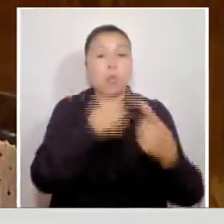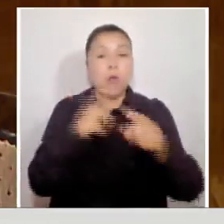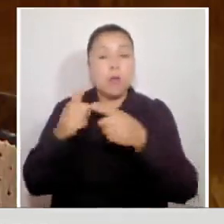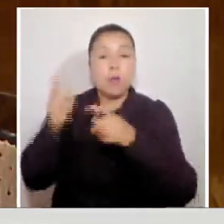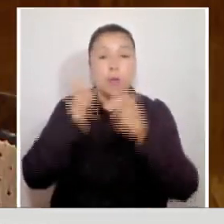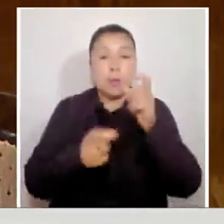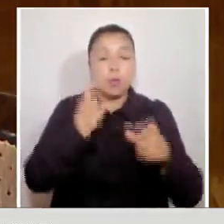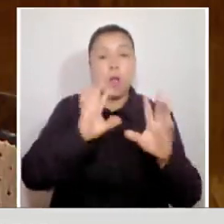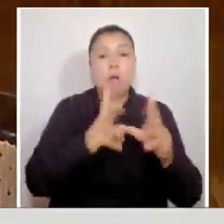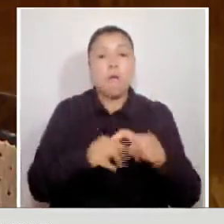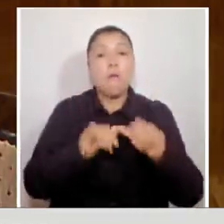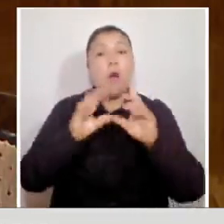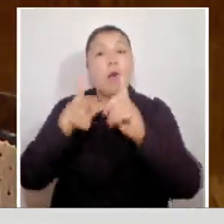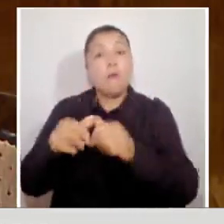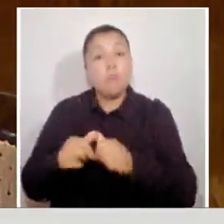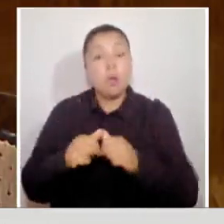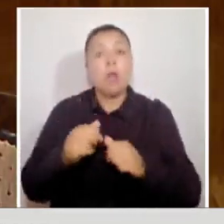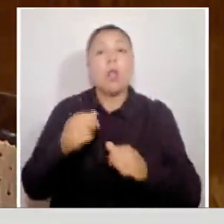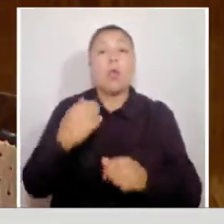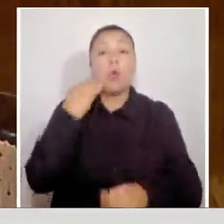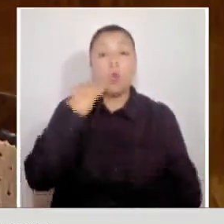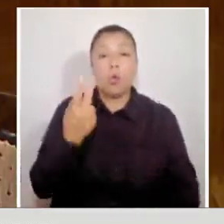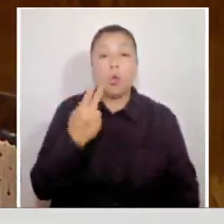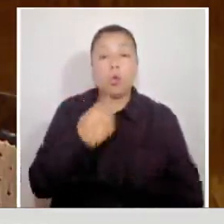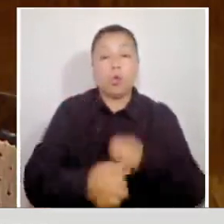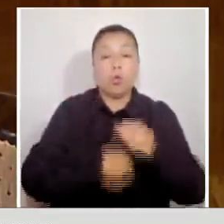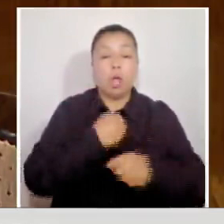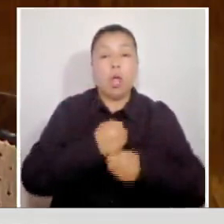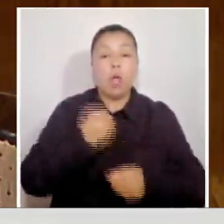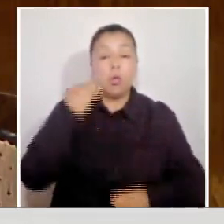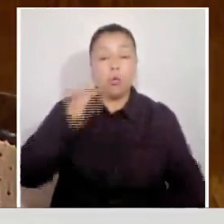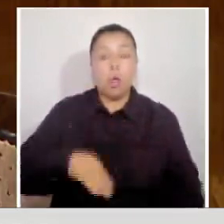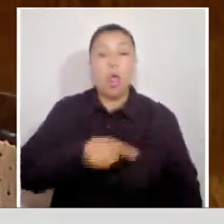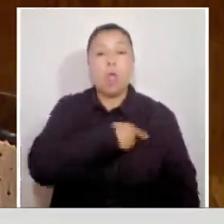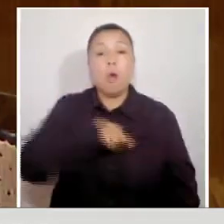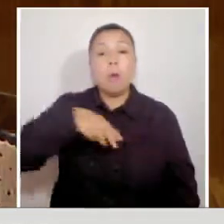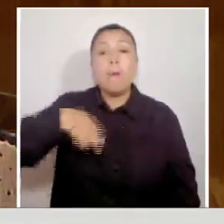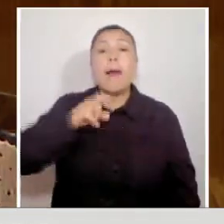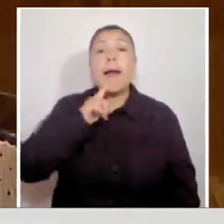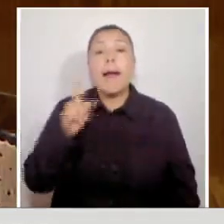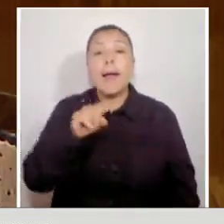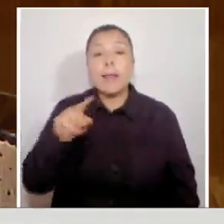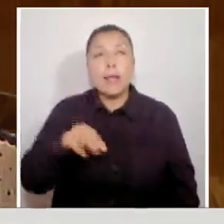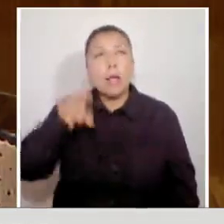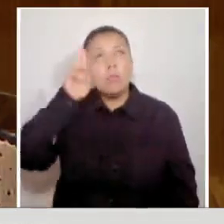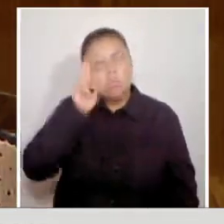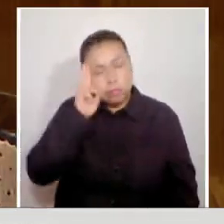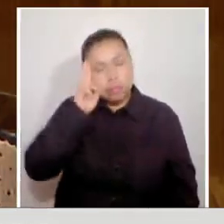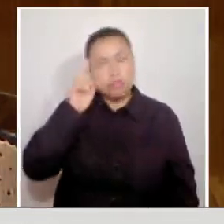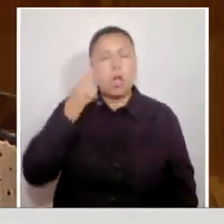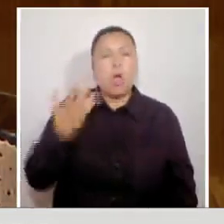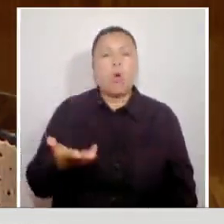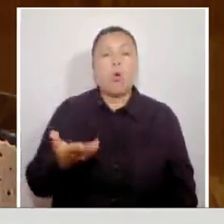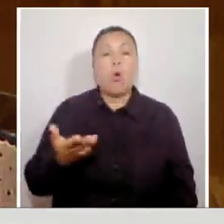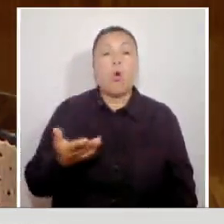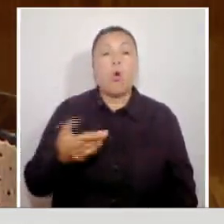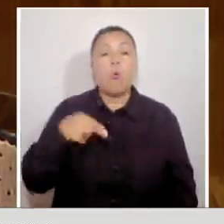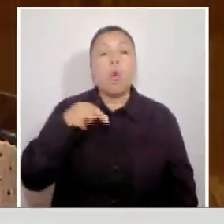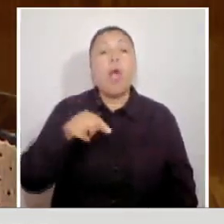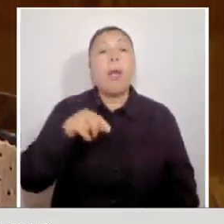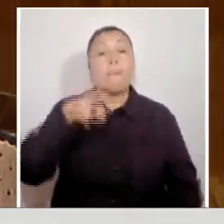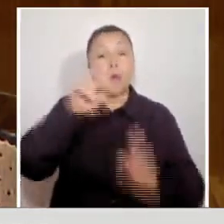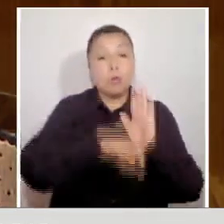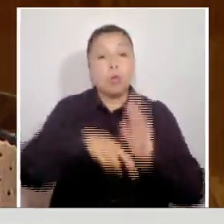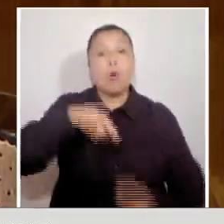familiares directos de un niño de 12 años de nombre Matías que precisamente Su recuerdo da el nombre coloquial a esta iniciativa pues